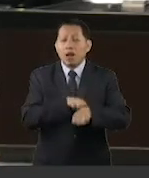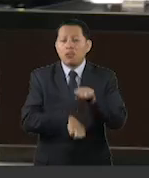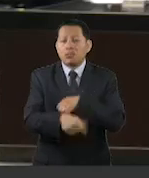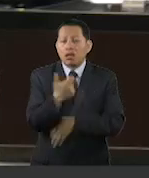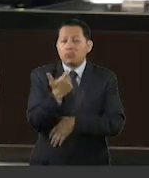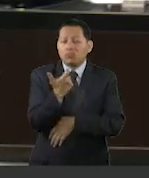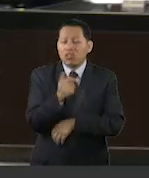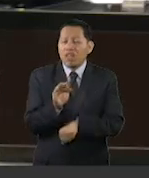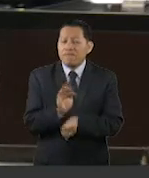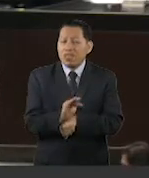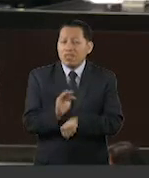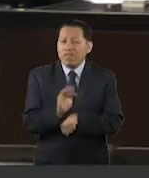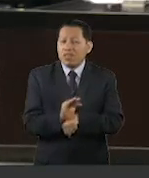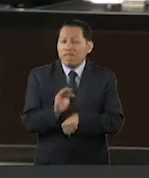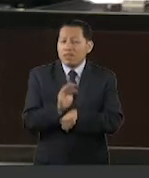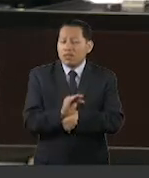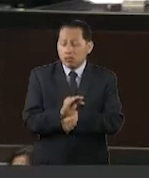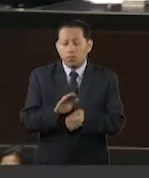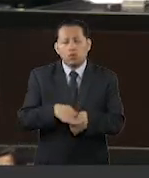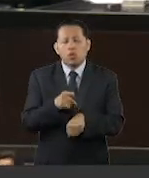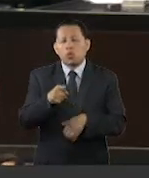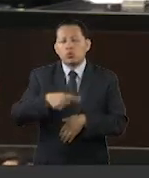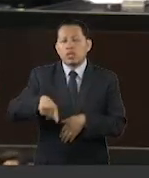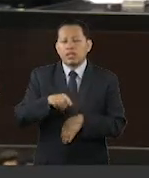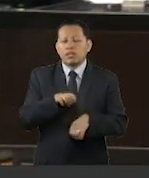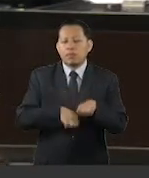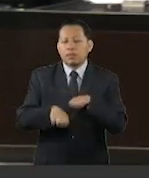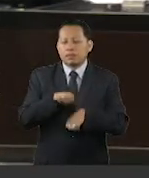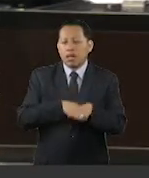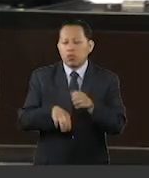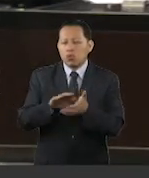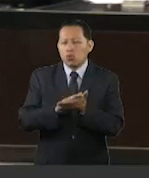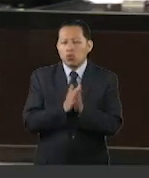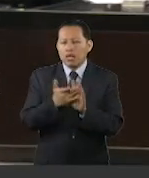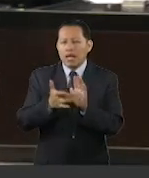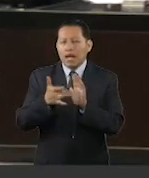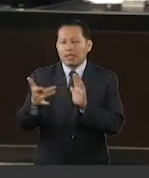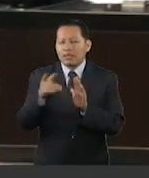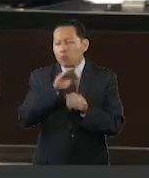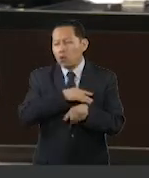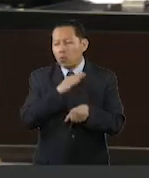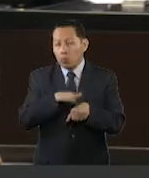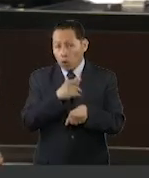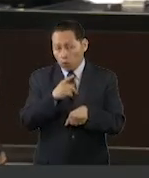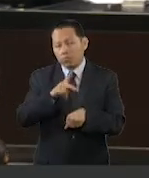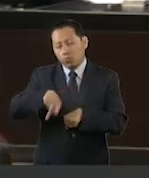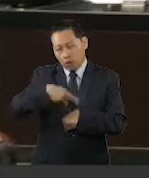porque ustedes se volvieron empresarios gracias a los cargos que han